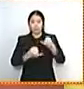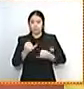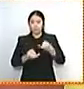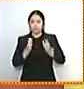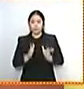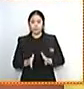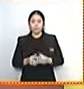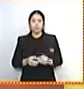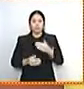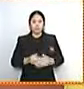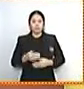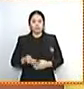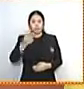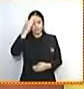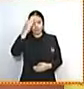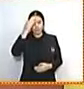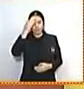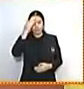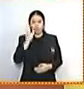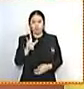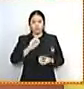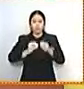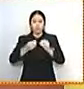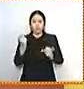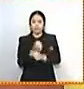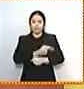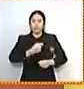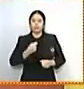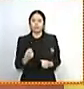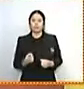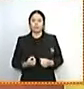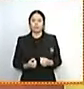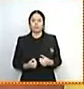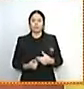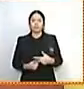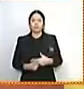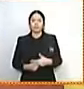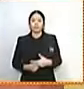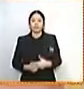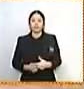porque a continuación vamos a conocer los tres números ganadores.